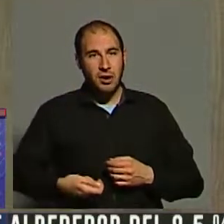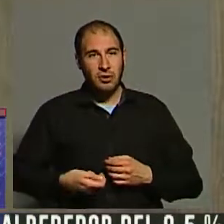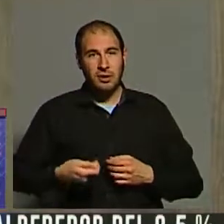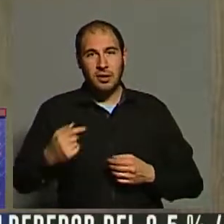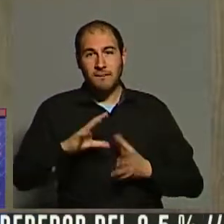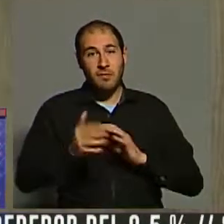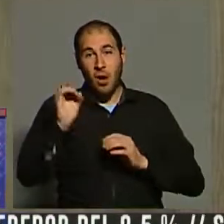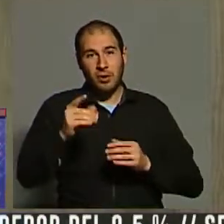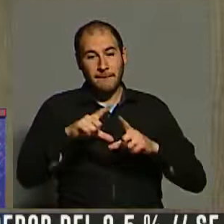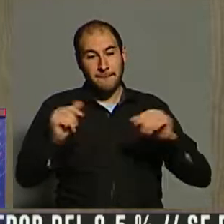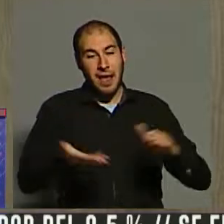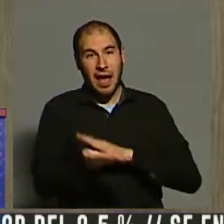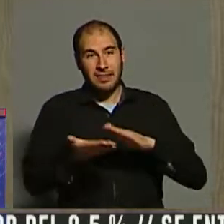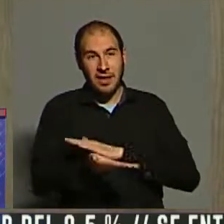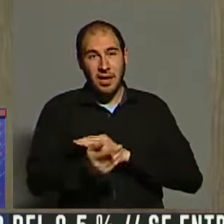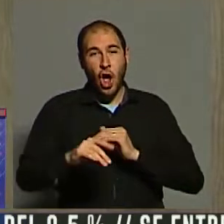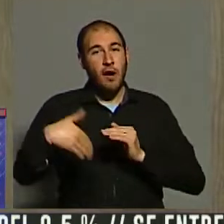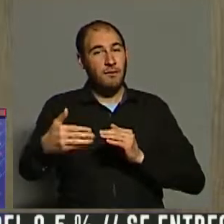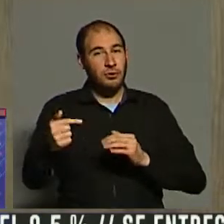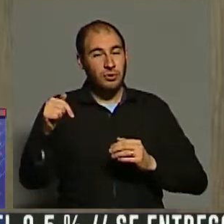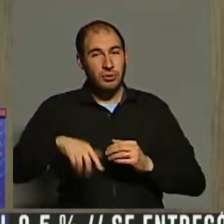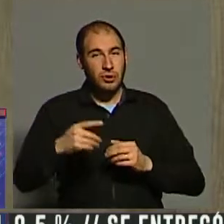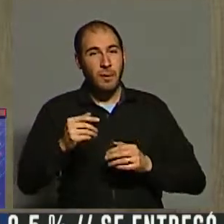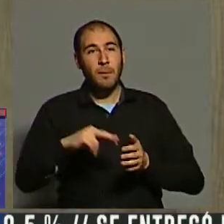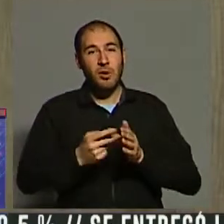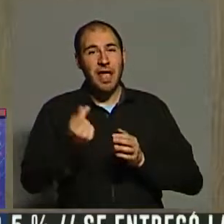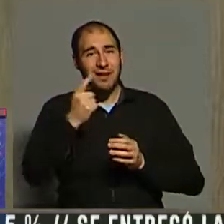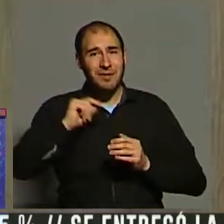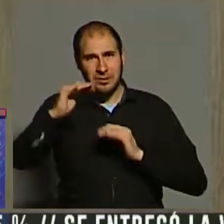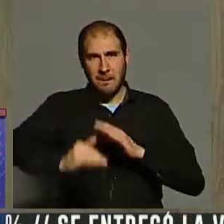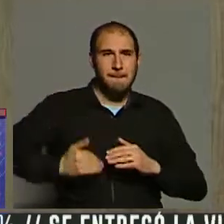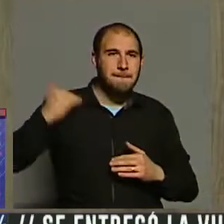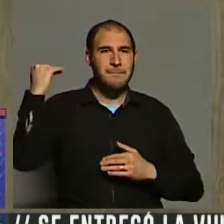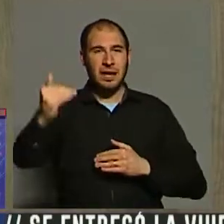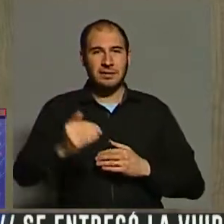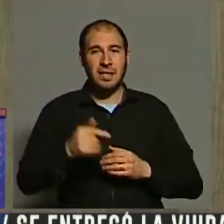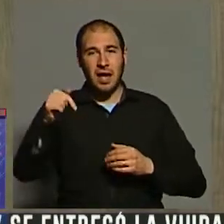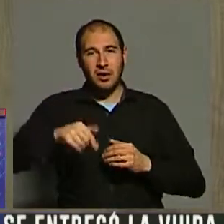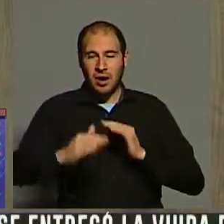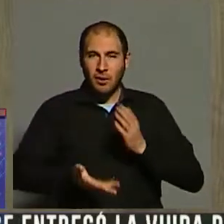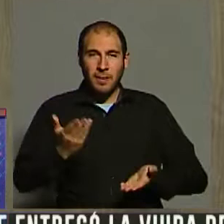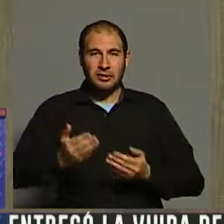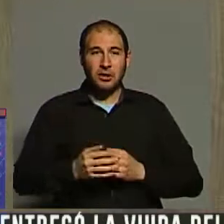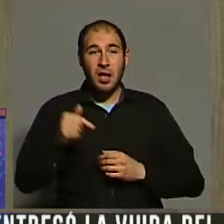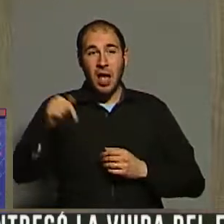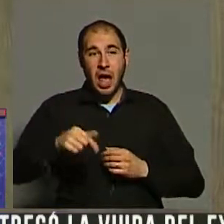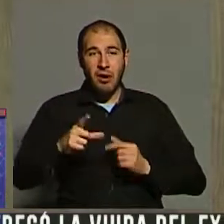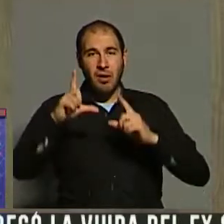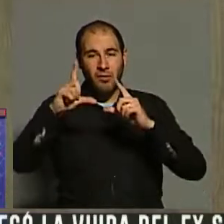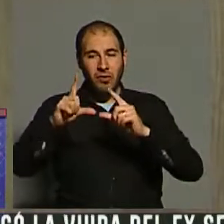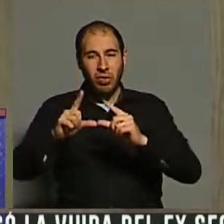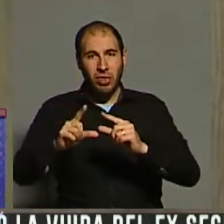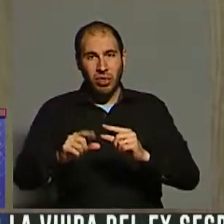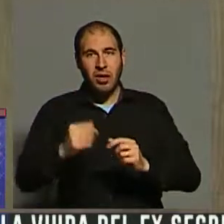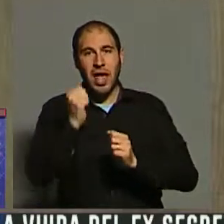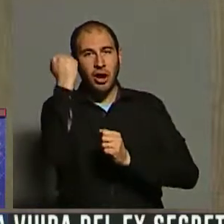tengo otra alternativa que emitir con lo cual a futuro puedo llegar con inflación mucho más alta que la presente hoy la voy a ir disminuyendo con